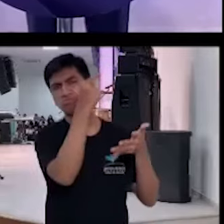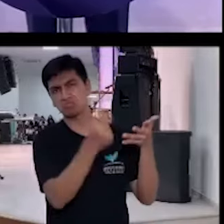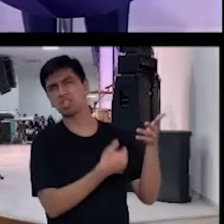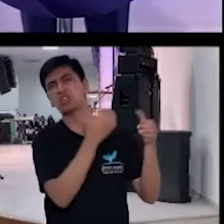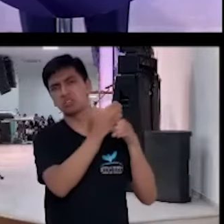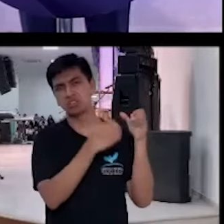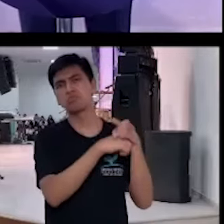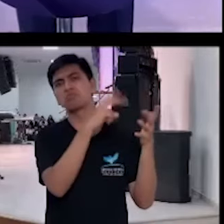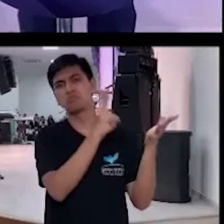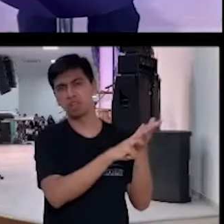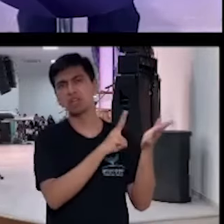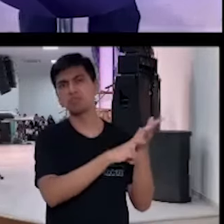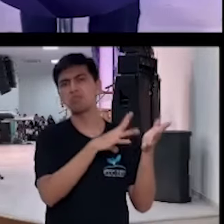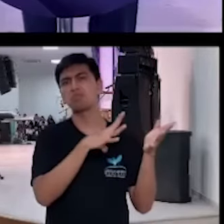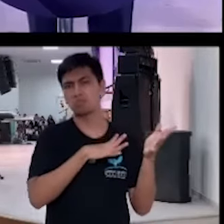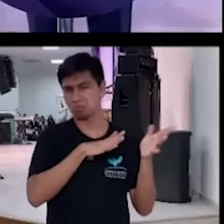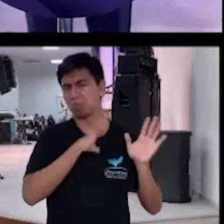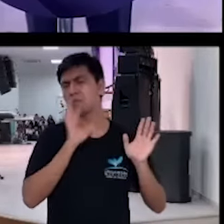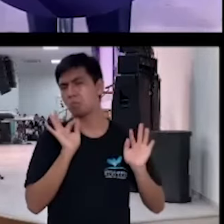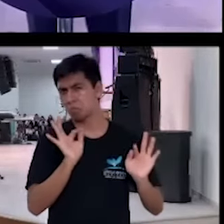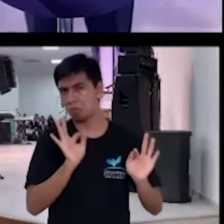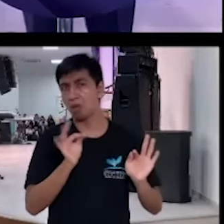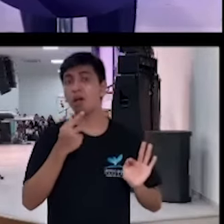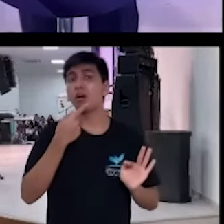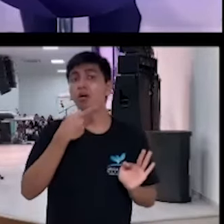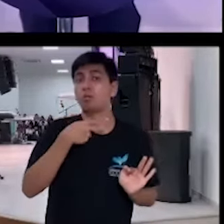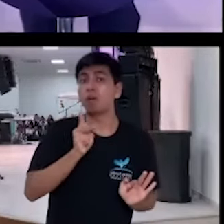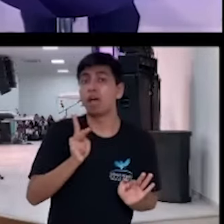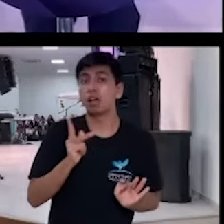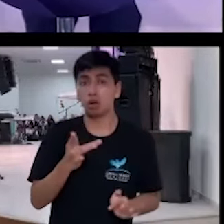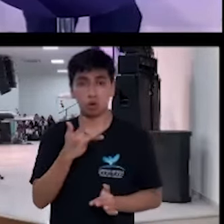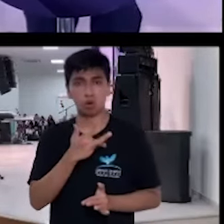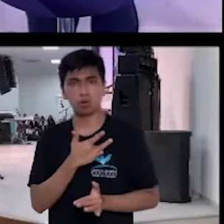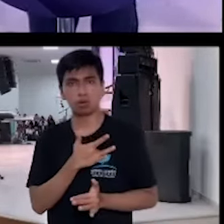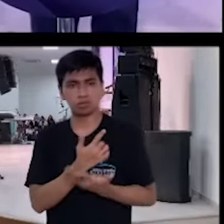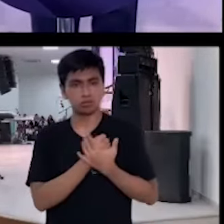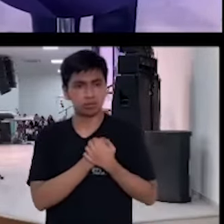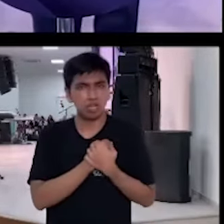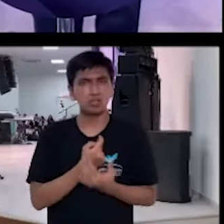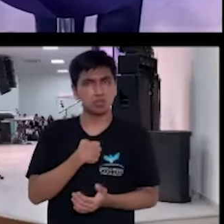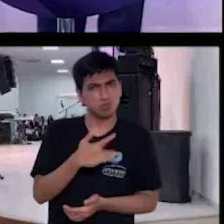corazón, porque tu corazón determina el rumbo de tu vida.